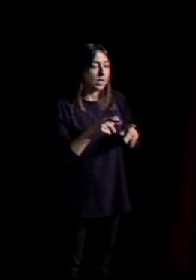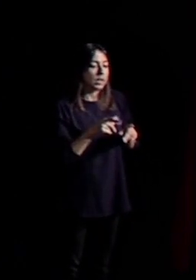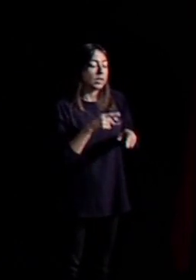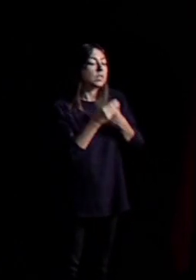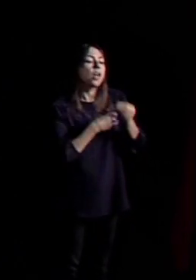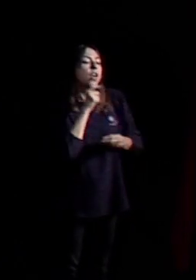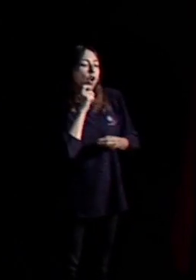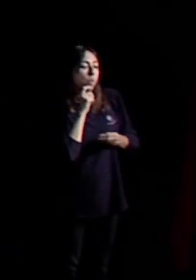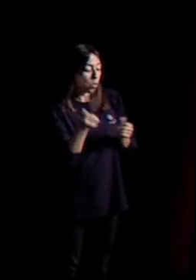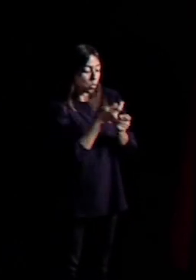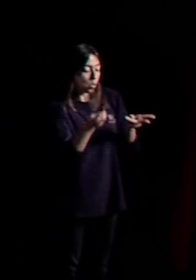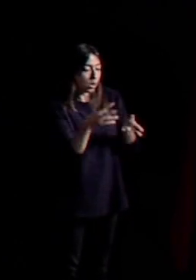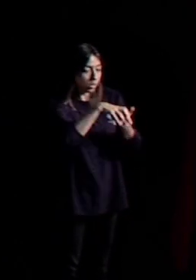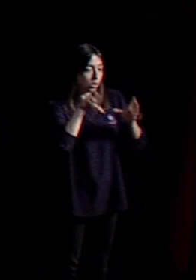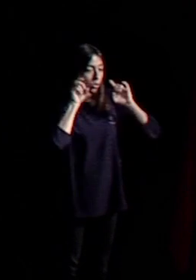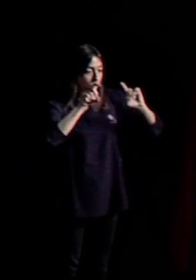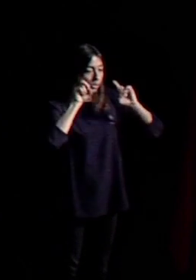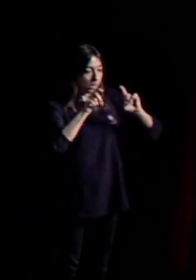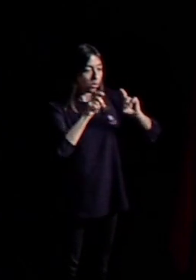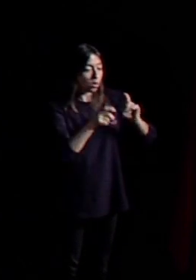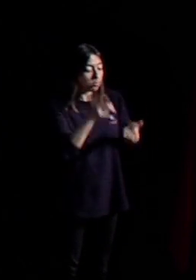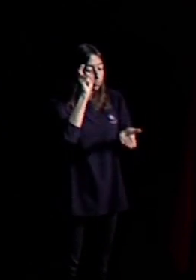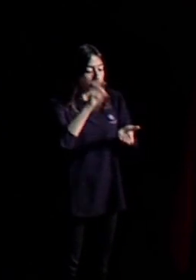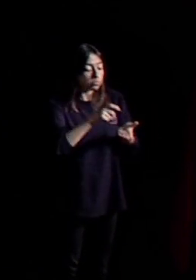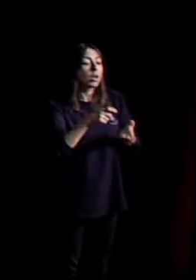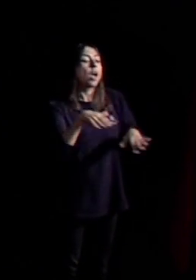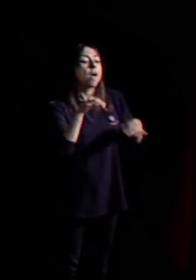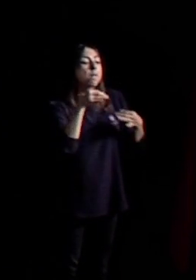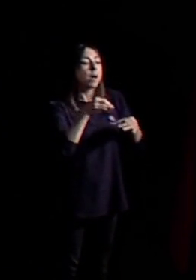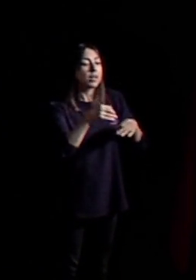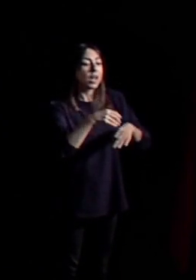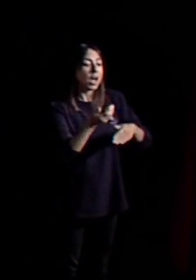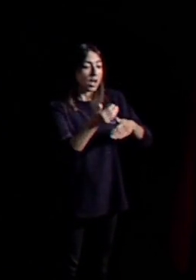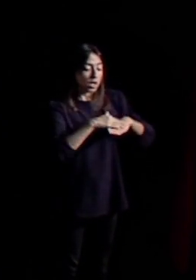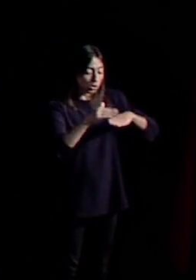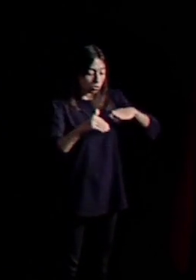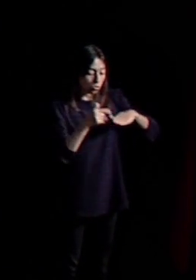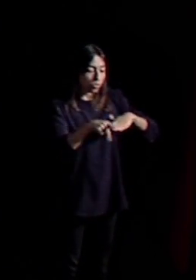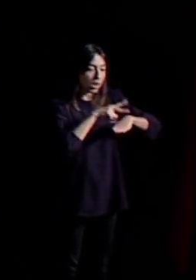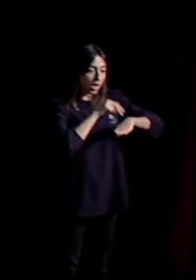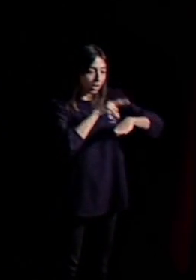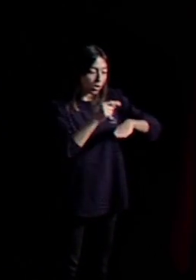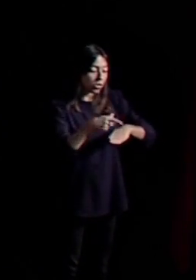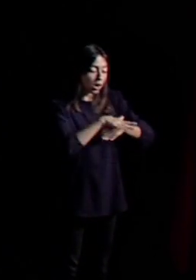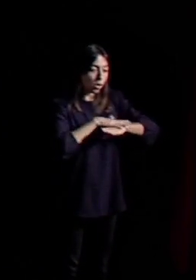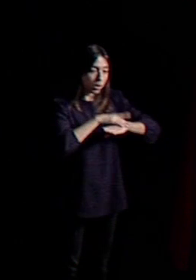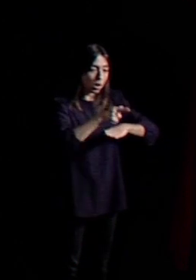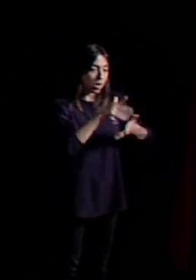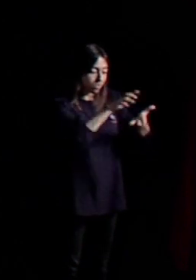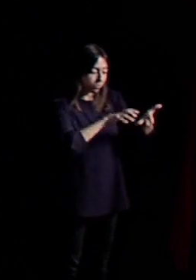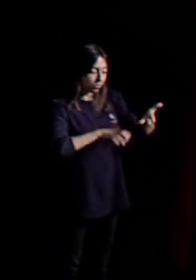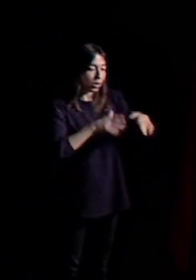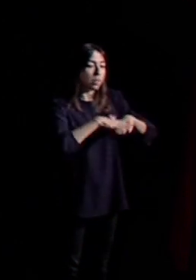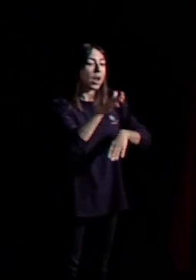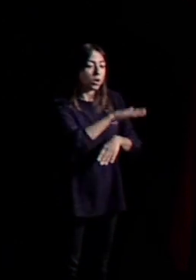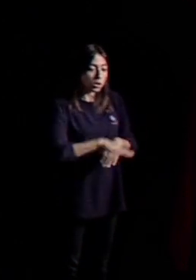es cualquier centro educativo entra en la página de la subdelegación del Gobierno, allí hay un formulario tanto para los niños como